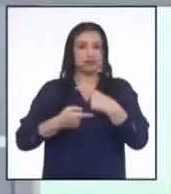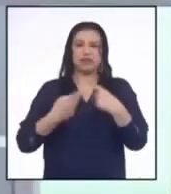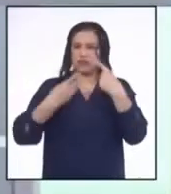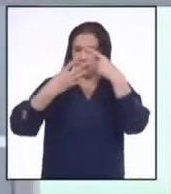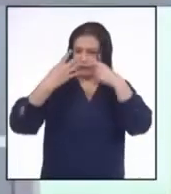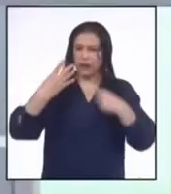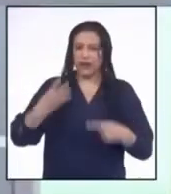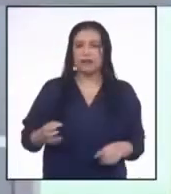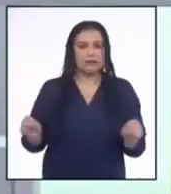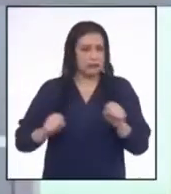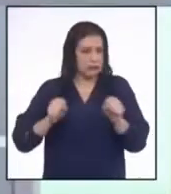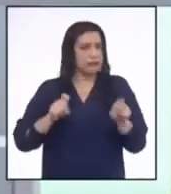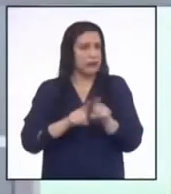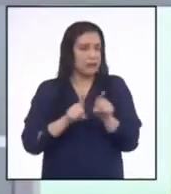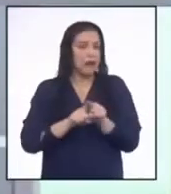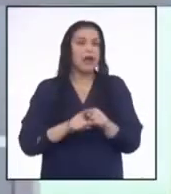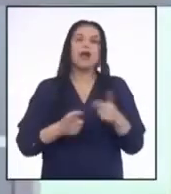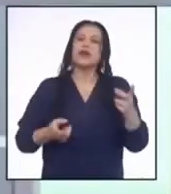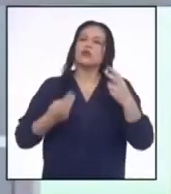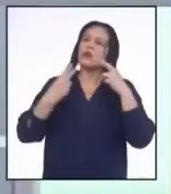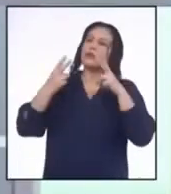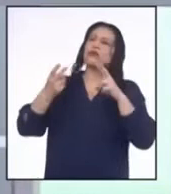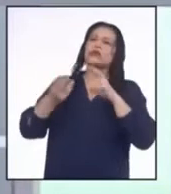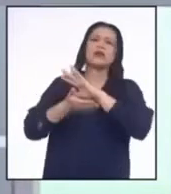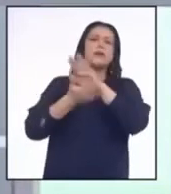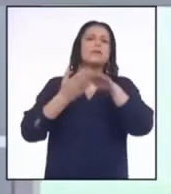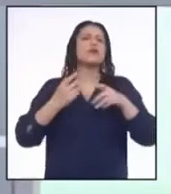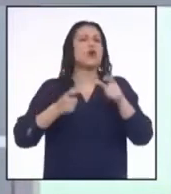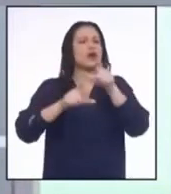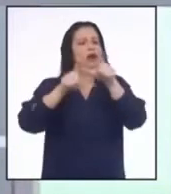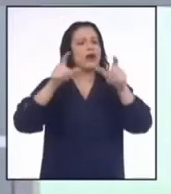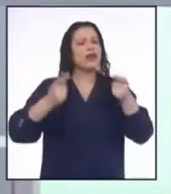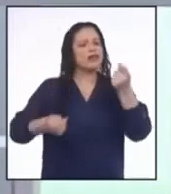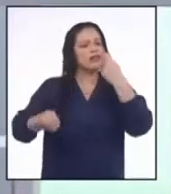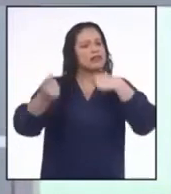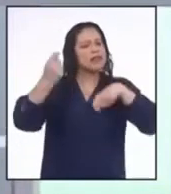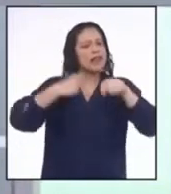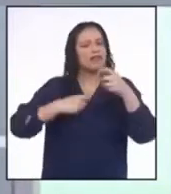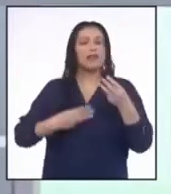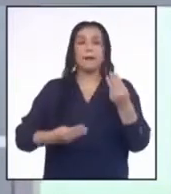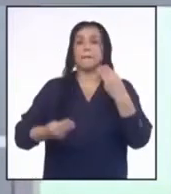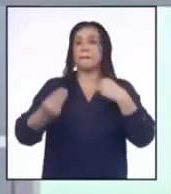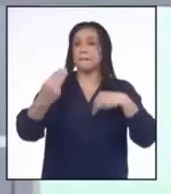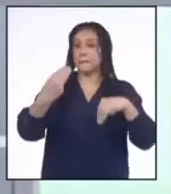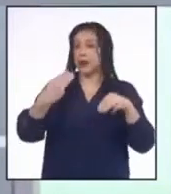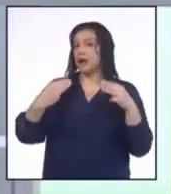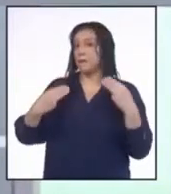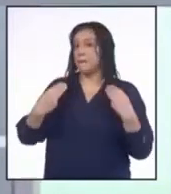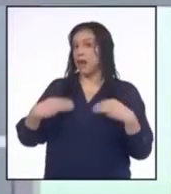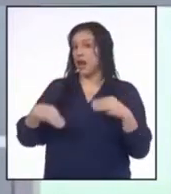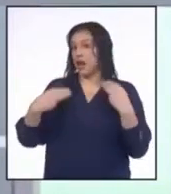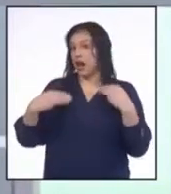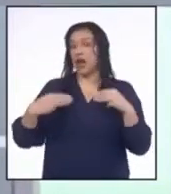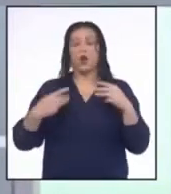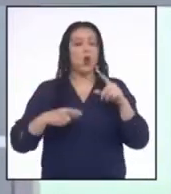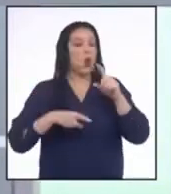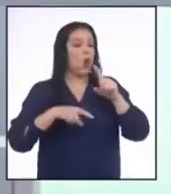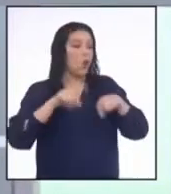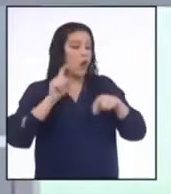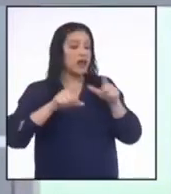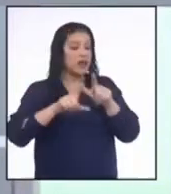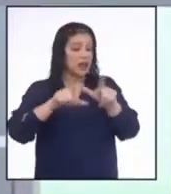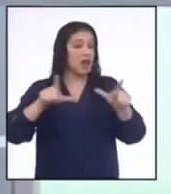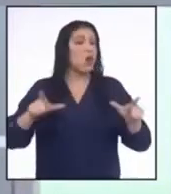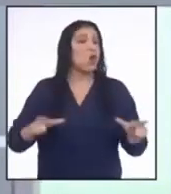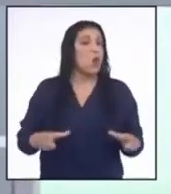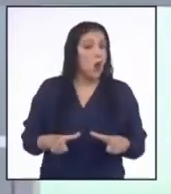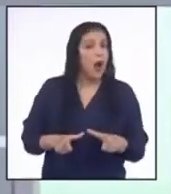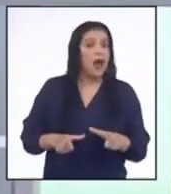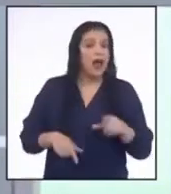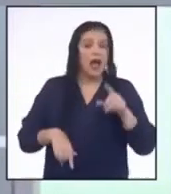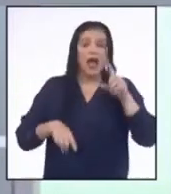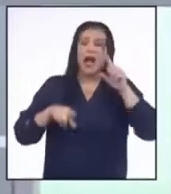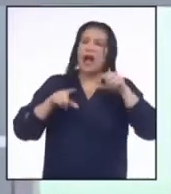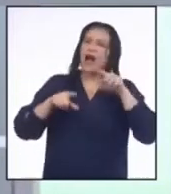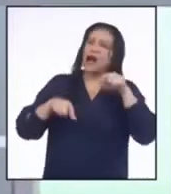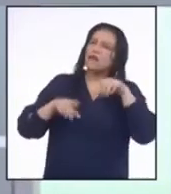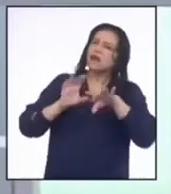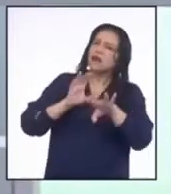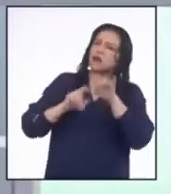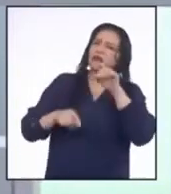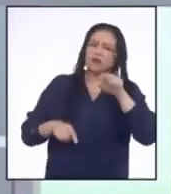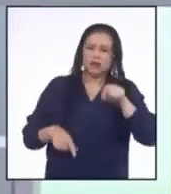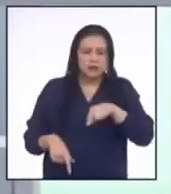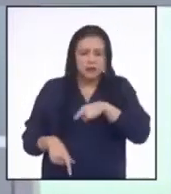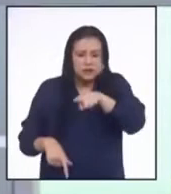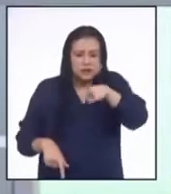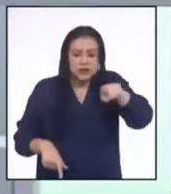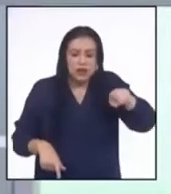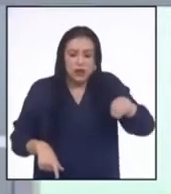Últimamente he visto que en todos los centros comerciales, tiendas, mercados o en cualquier lugar público hay circunferencias o marcas en el